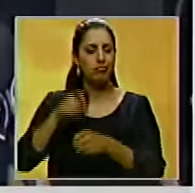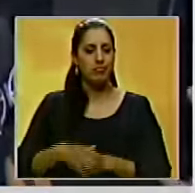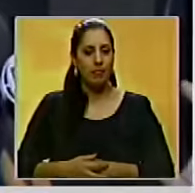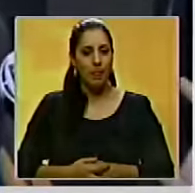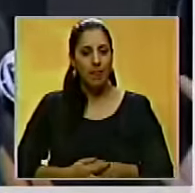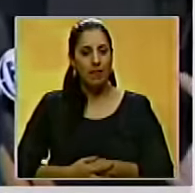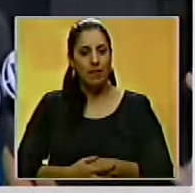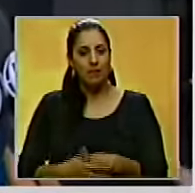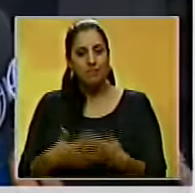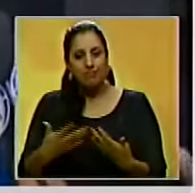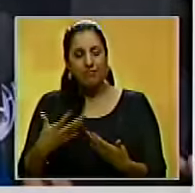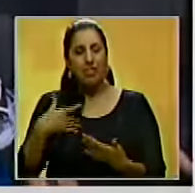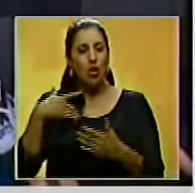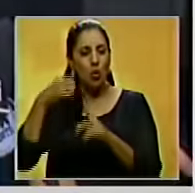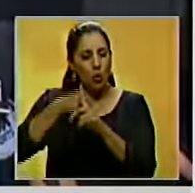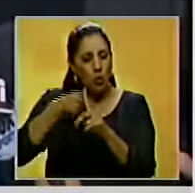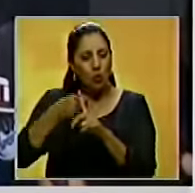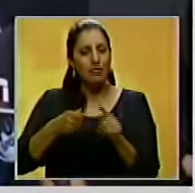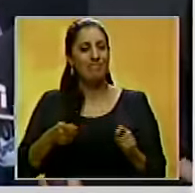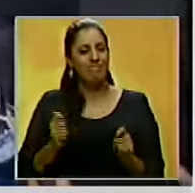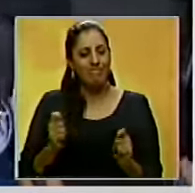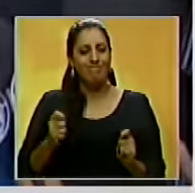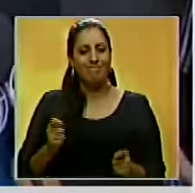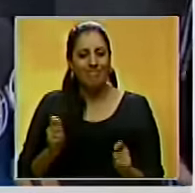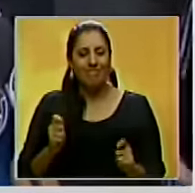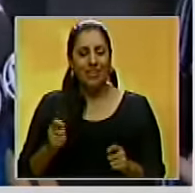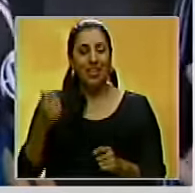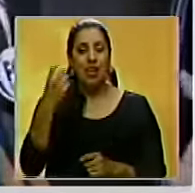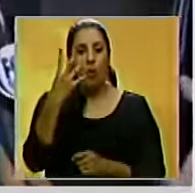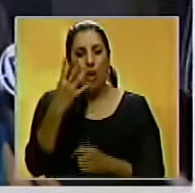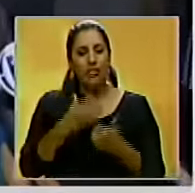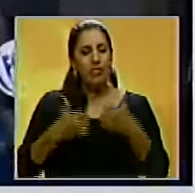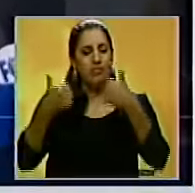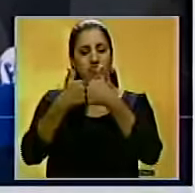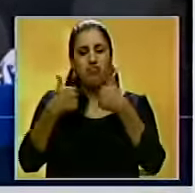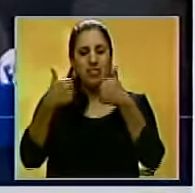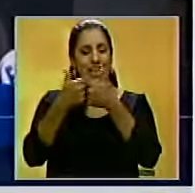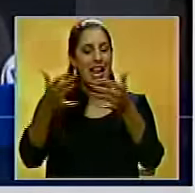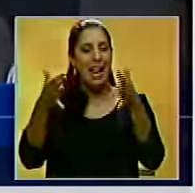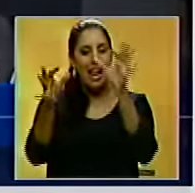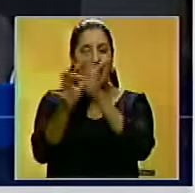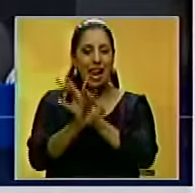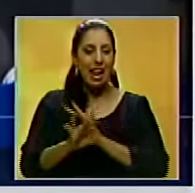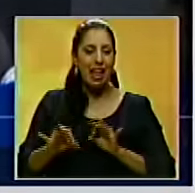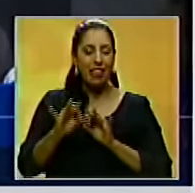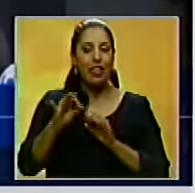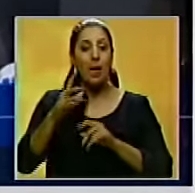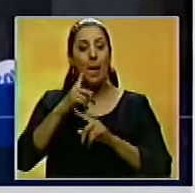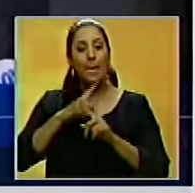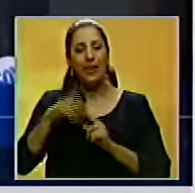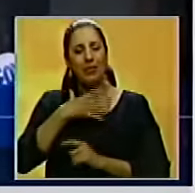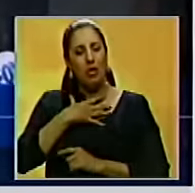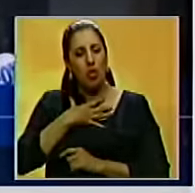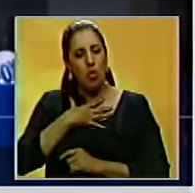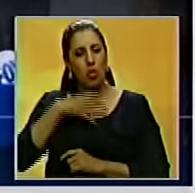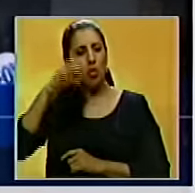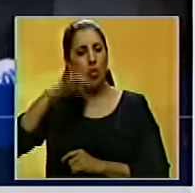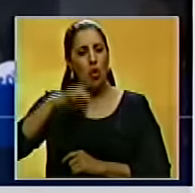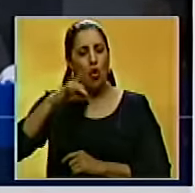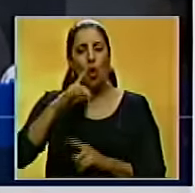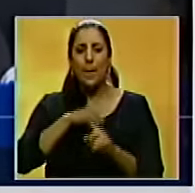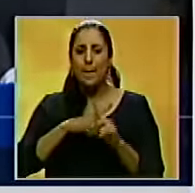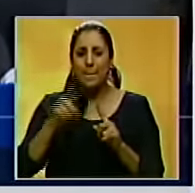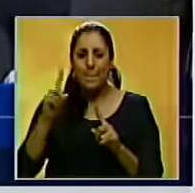Ya está, la peleé mucho, lo intenté, ya son 4 finales, no pude ganarla, hice todo lo posible. Me duele más que a ninguno,